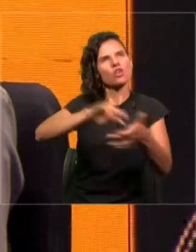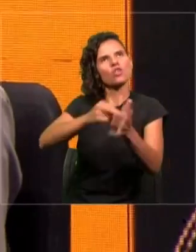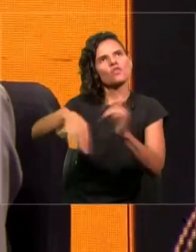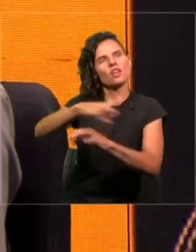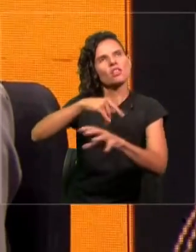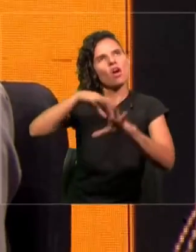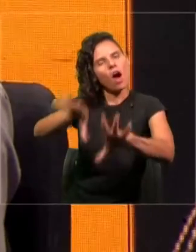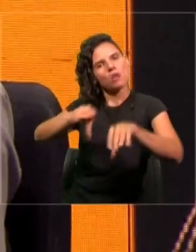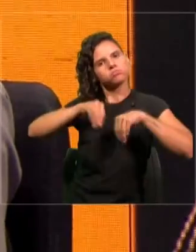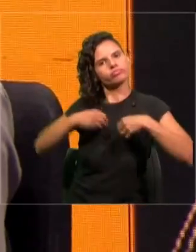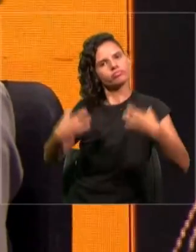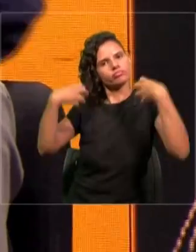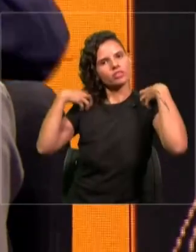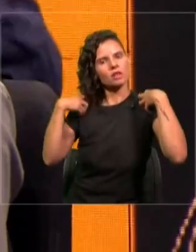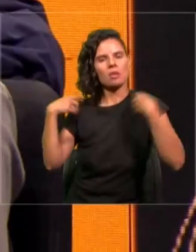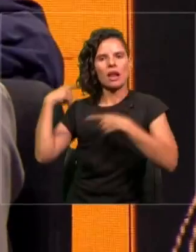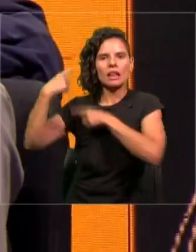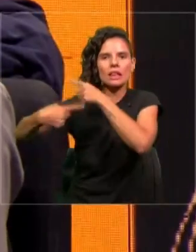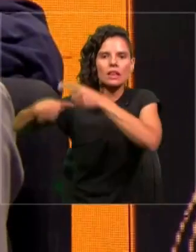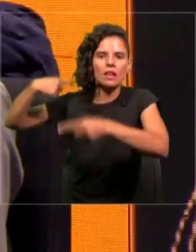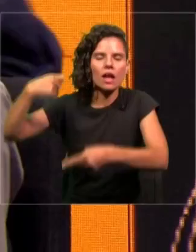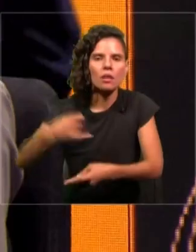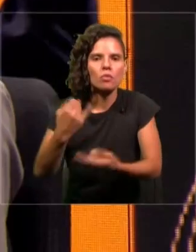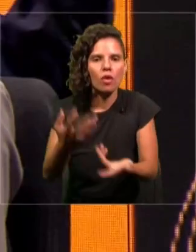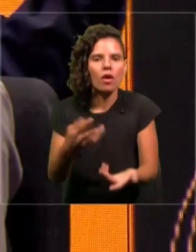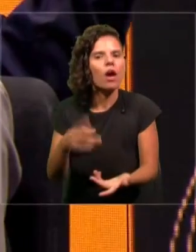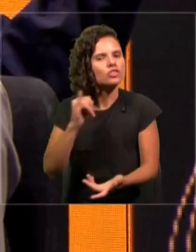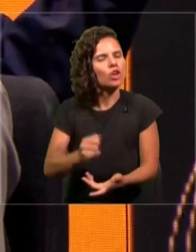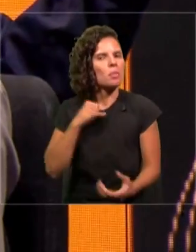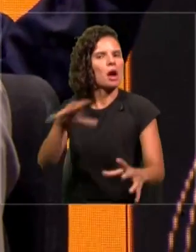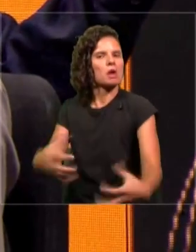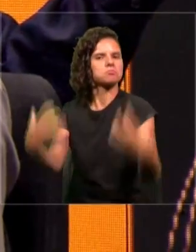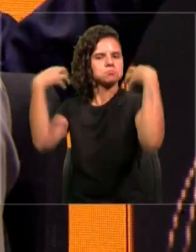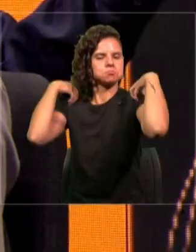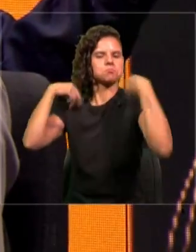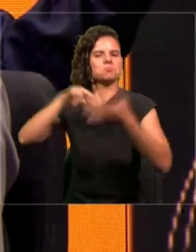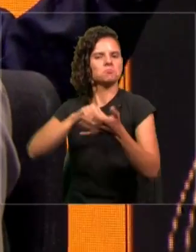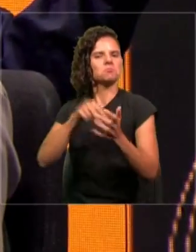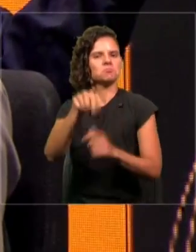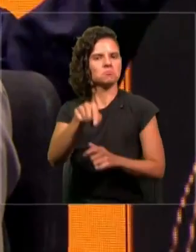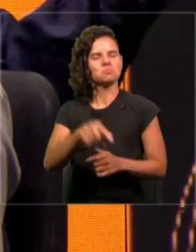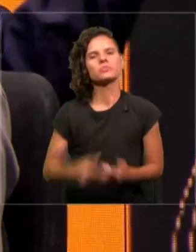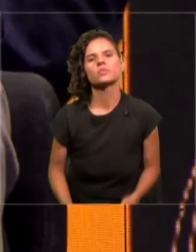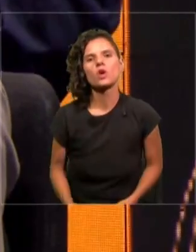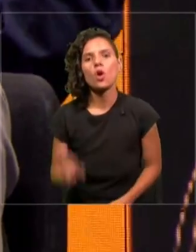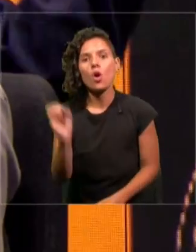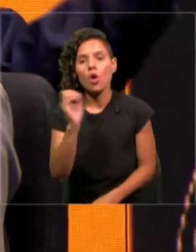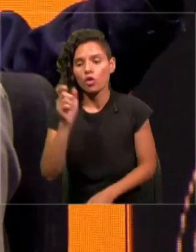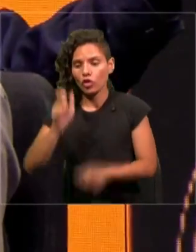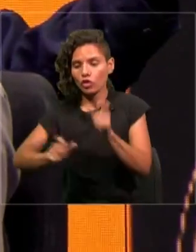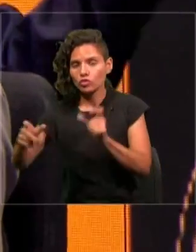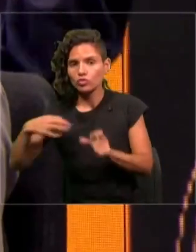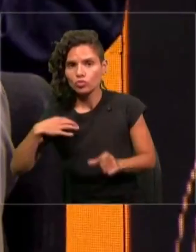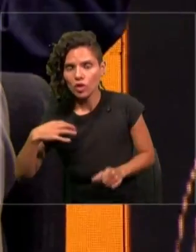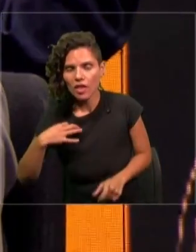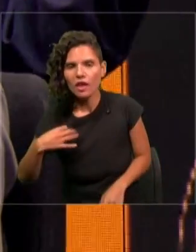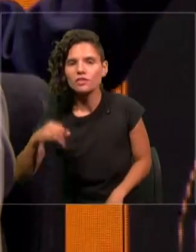misma se dio esa tarea a lo largo del tiempo, o los ciudadanos en los cuales radica